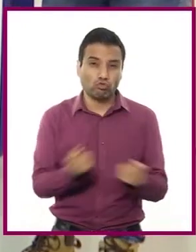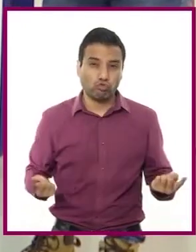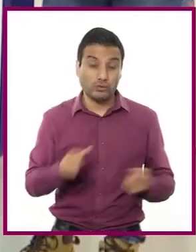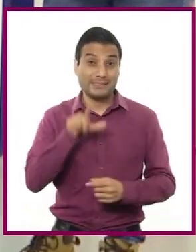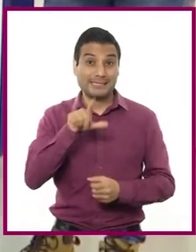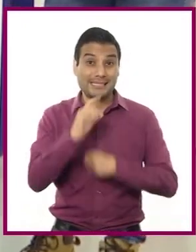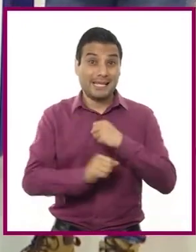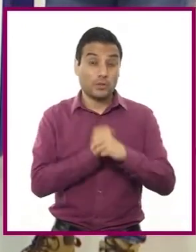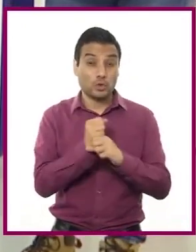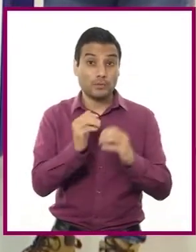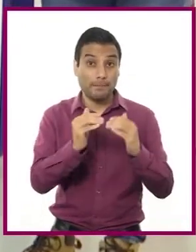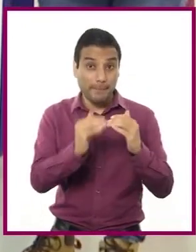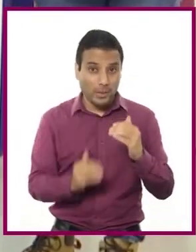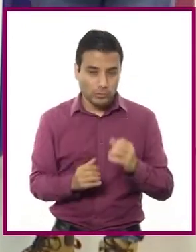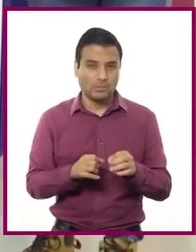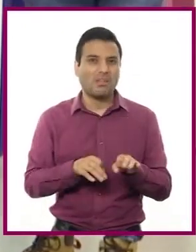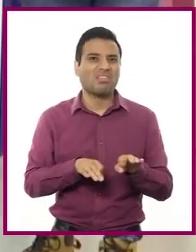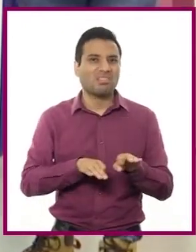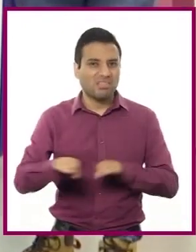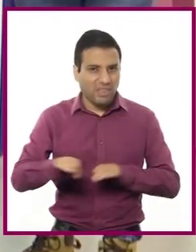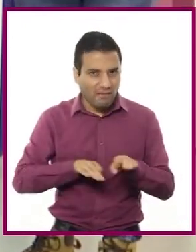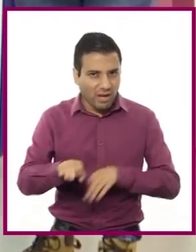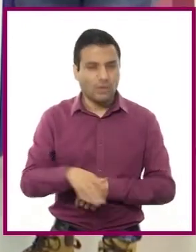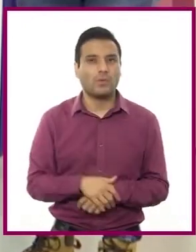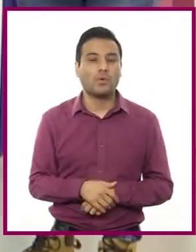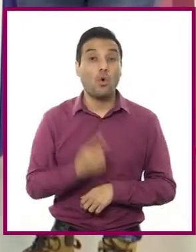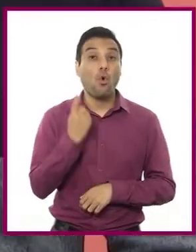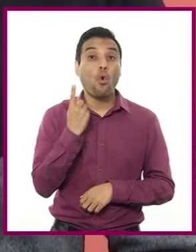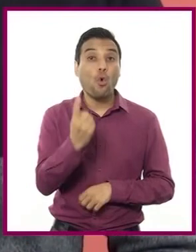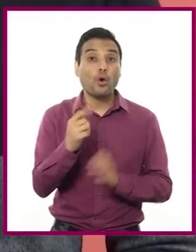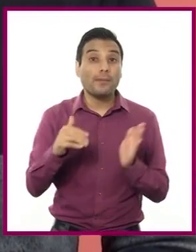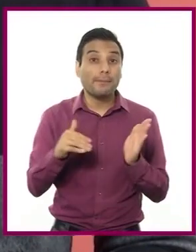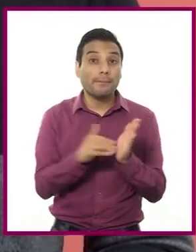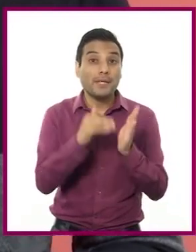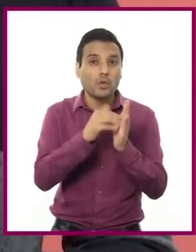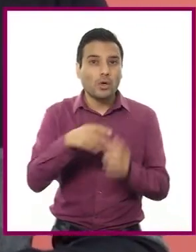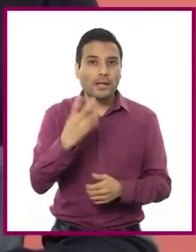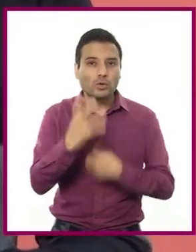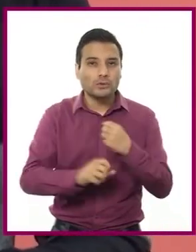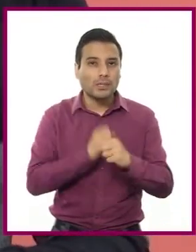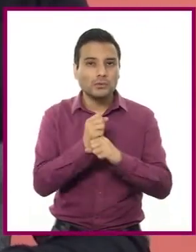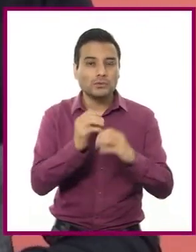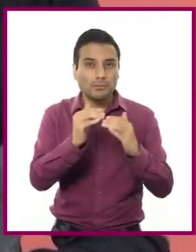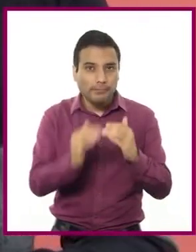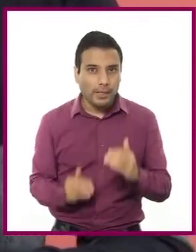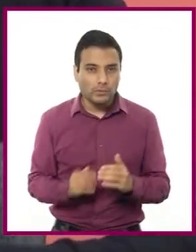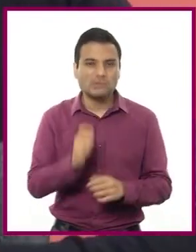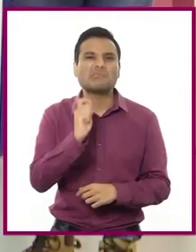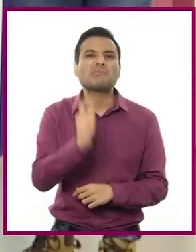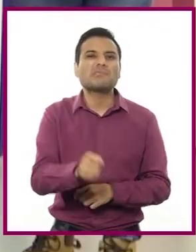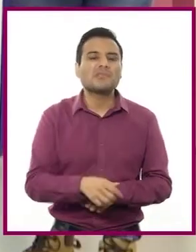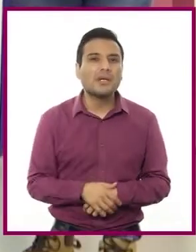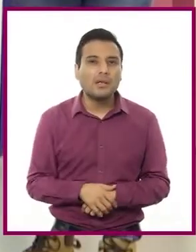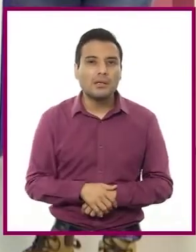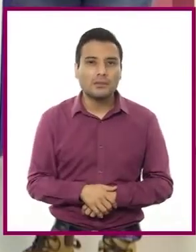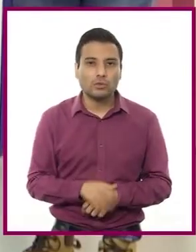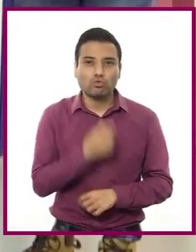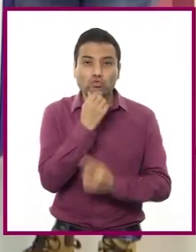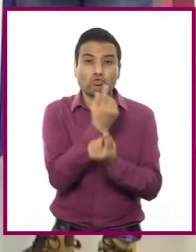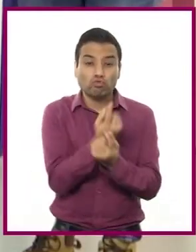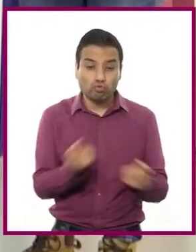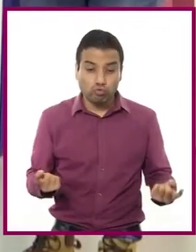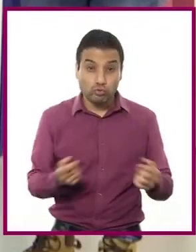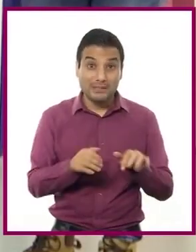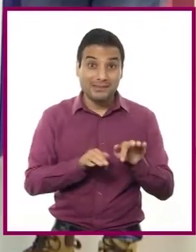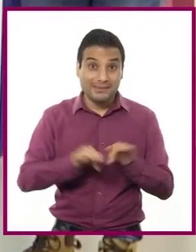años se encuentran trabajando. Además, 1 millón son menores de 14 años. Esto quiere decir que se encuentran trabajando de